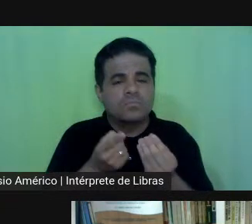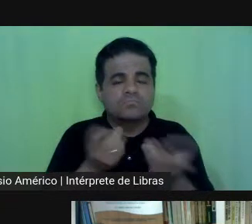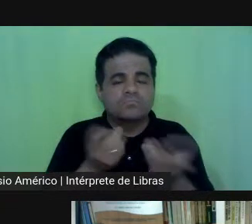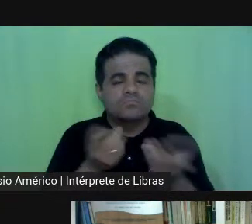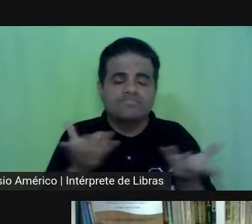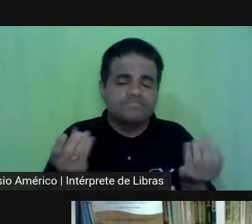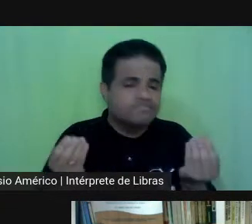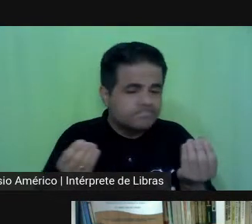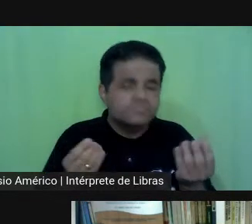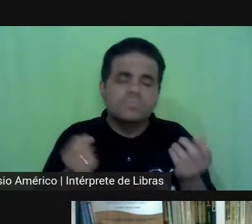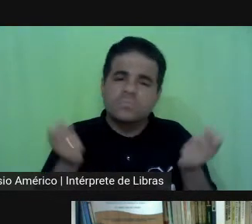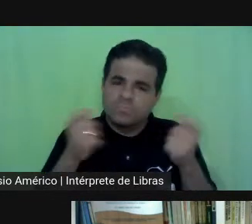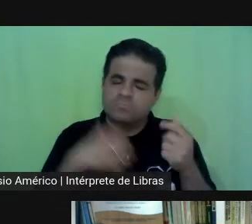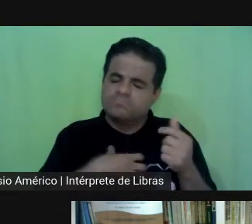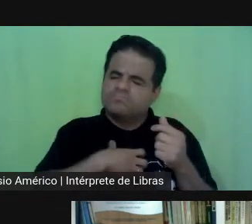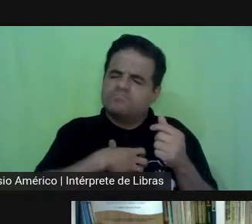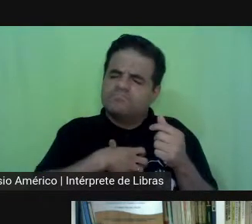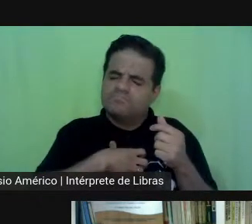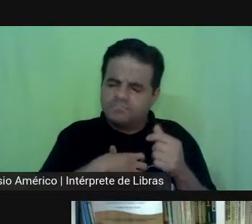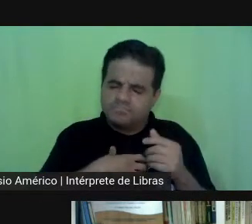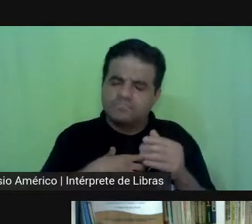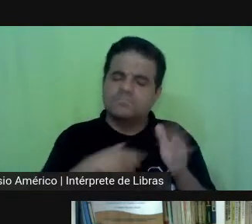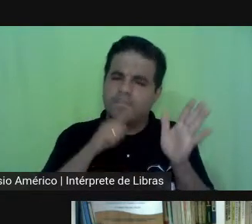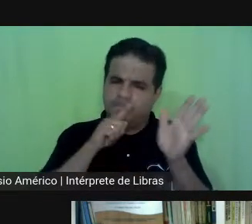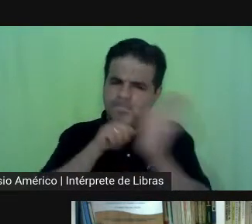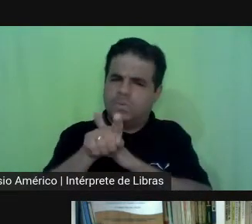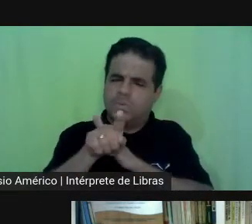me inspiró no me pregunto